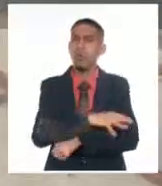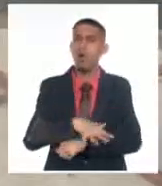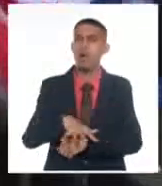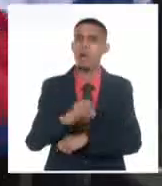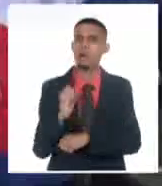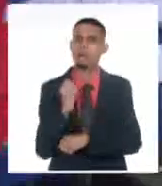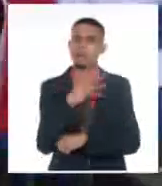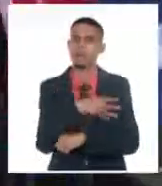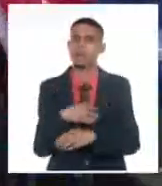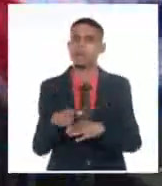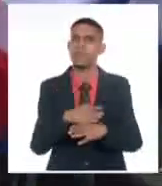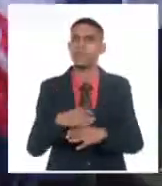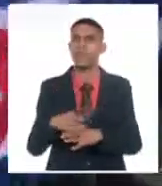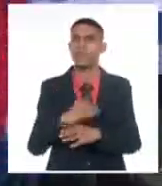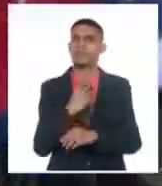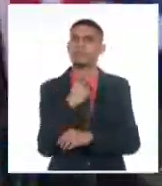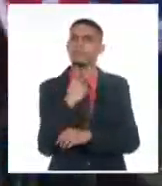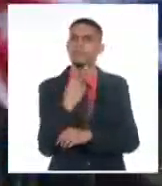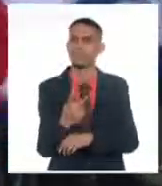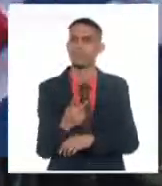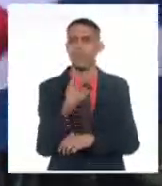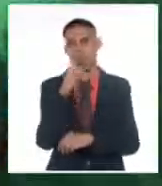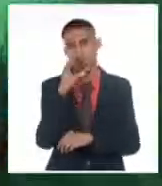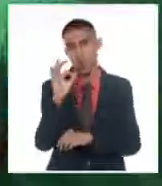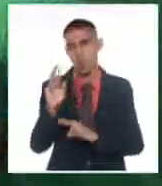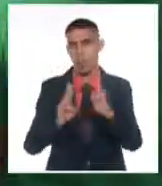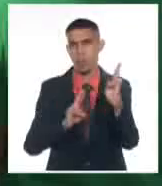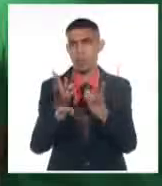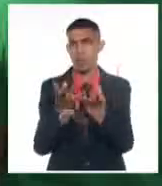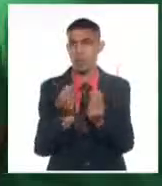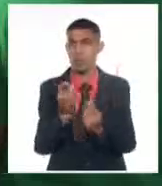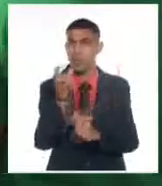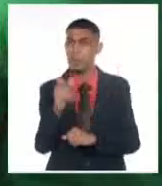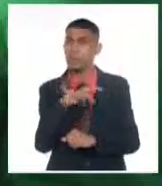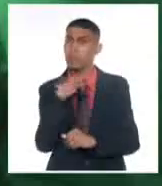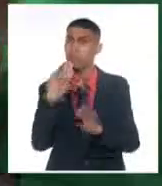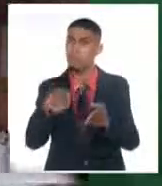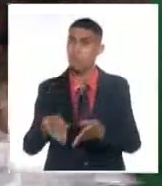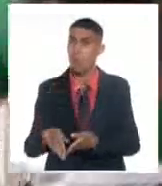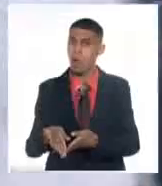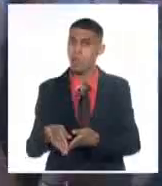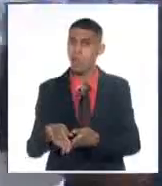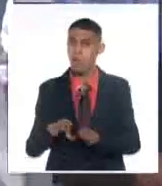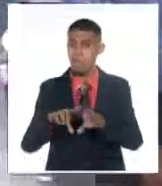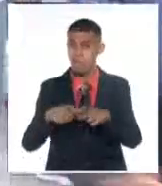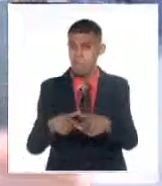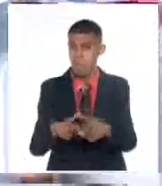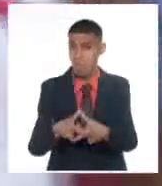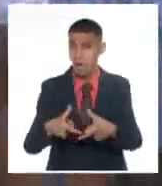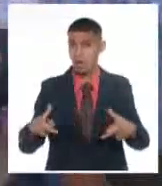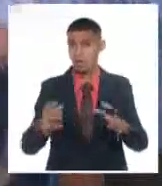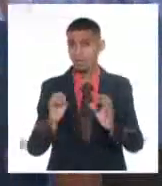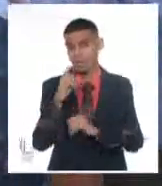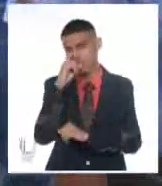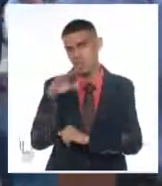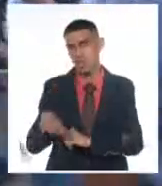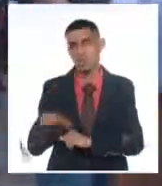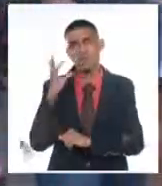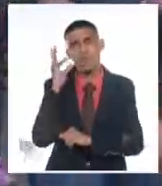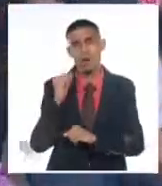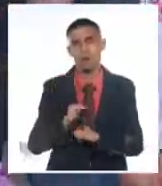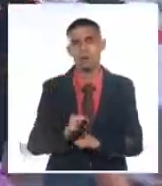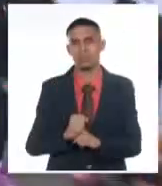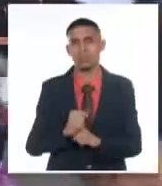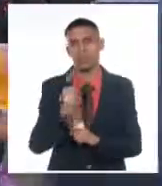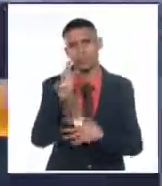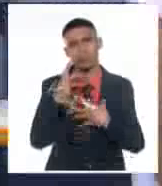alzaron para denunciar que la mayoría de los civiles fallecidos en la Franja de Gaza son niños y mujeres. Es muy importante apoyar la causa del pueblo